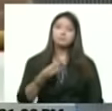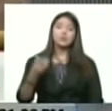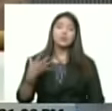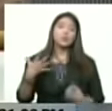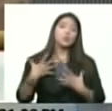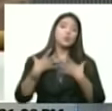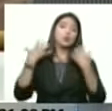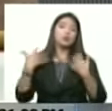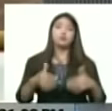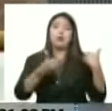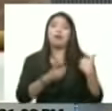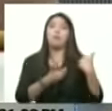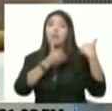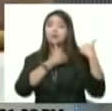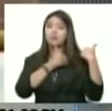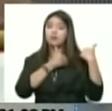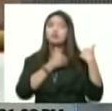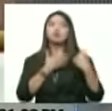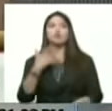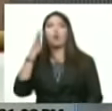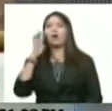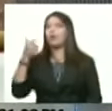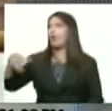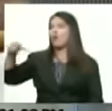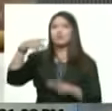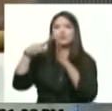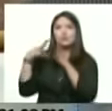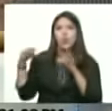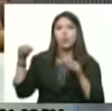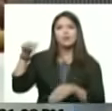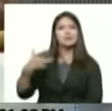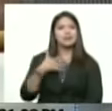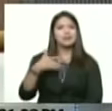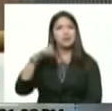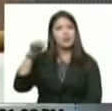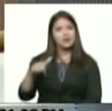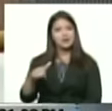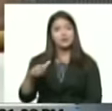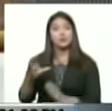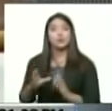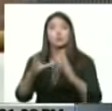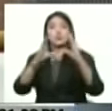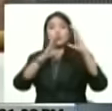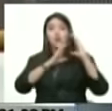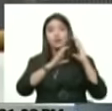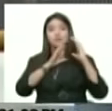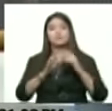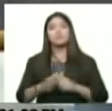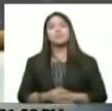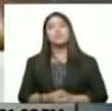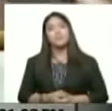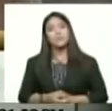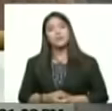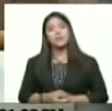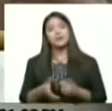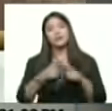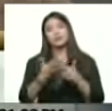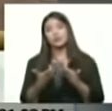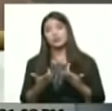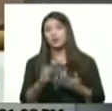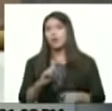enorme responsabilidad en los hombros. Yo creo que todos en este consejo nos delegaron una enorme responsabilidad. Por lo tanto, no